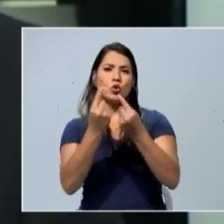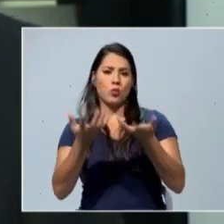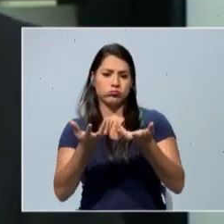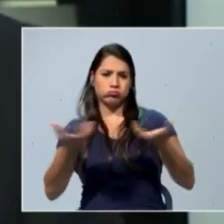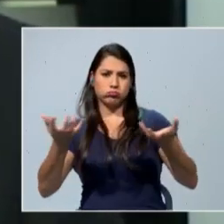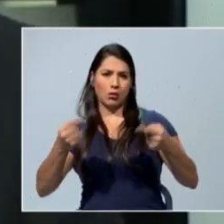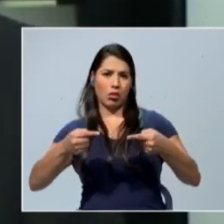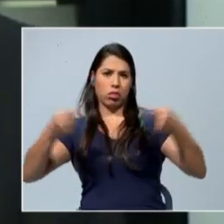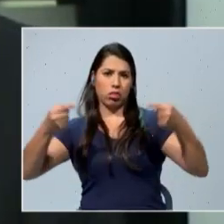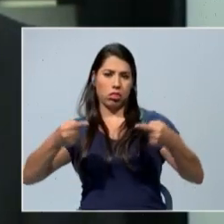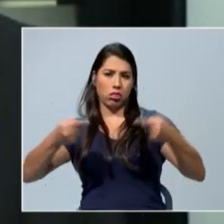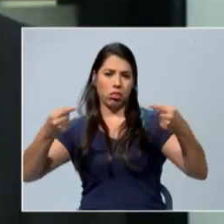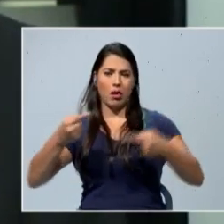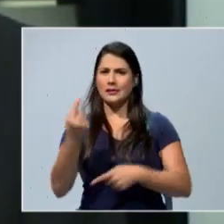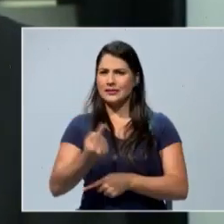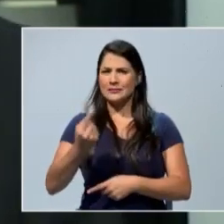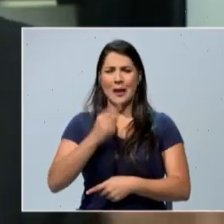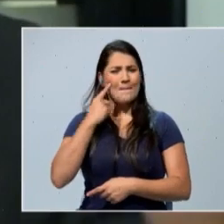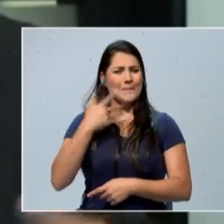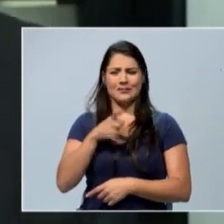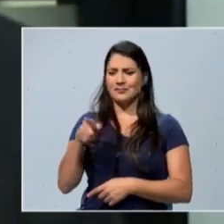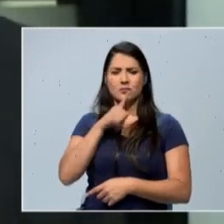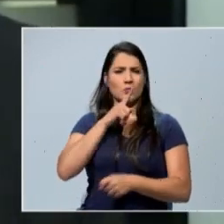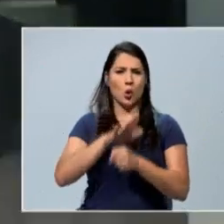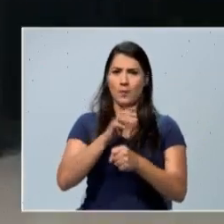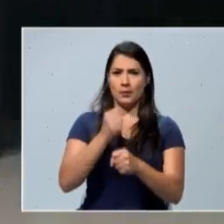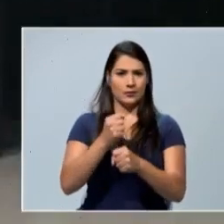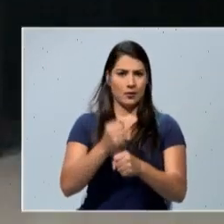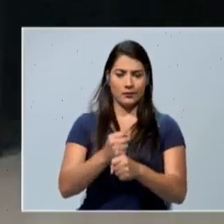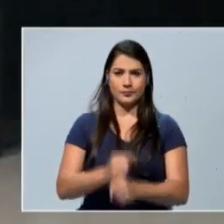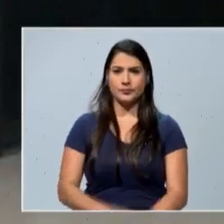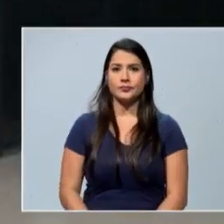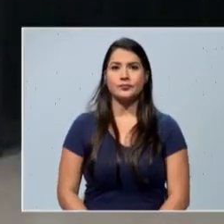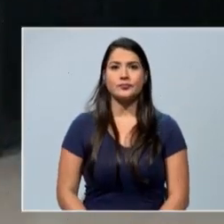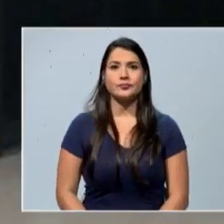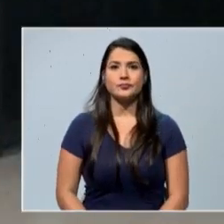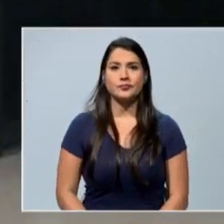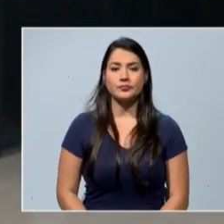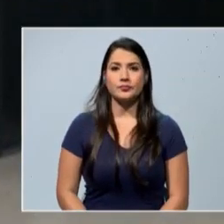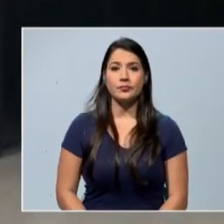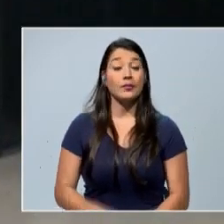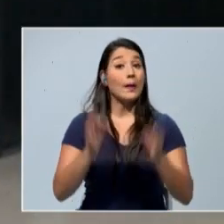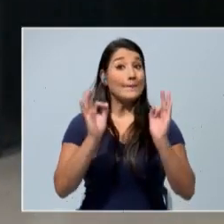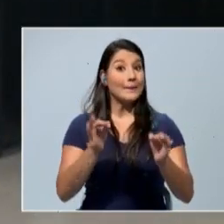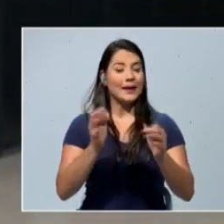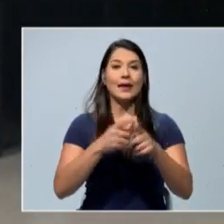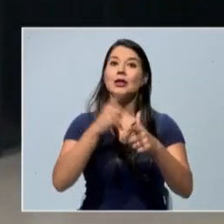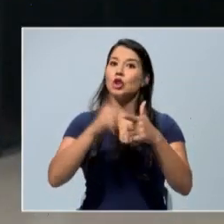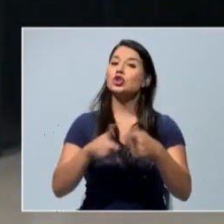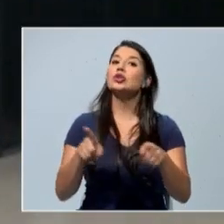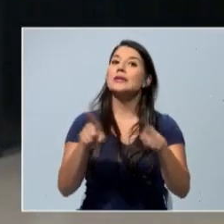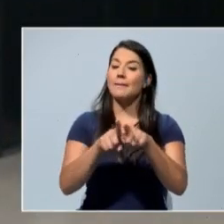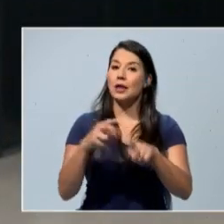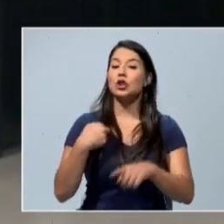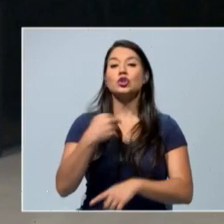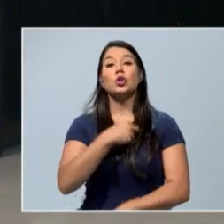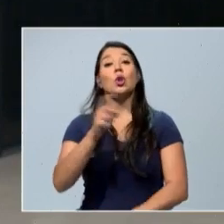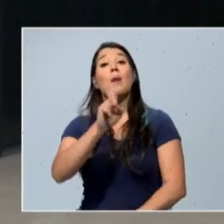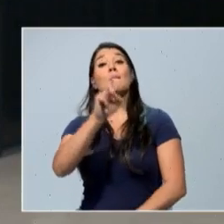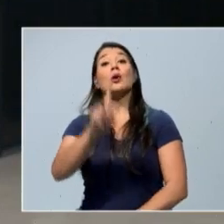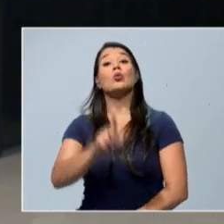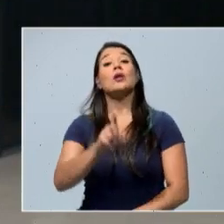parece que no están haciendo su trabajo. Bien, y entonces también le preguntamos al